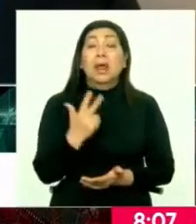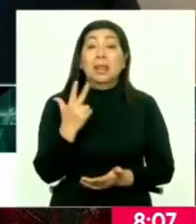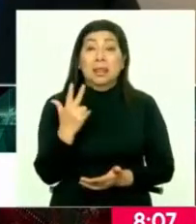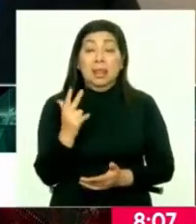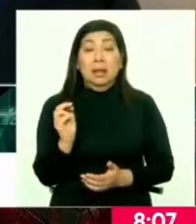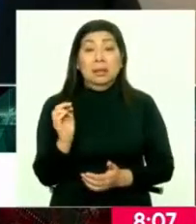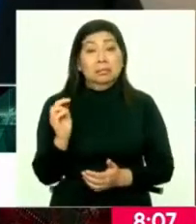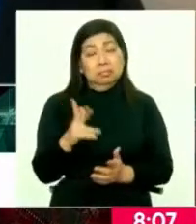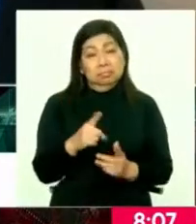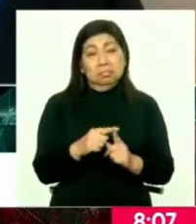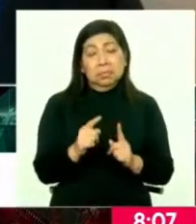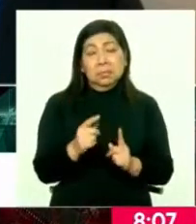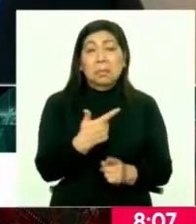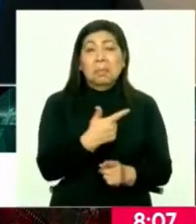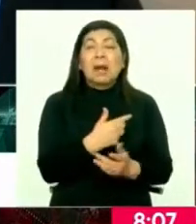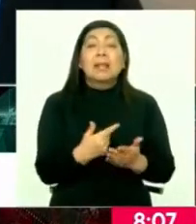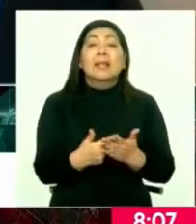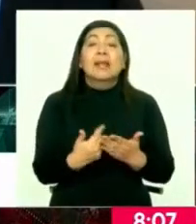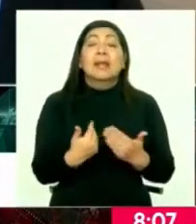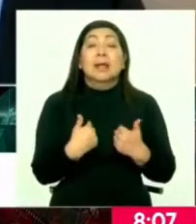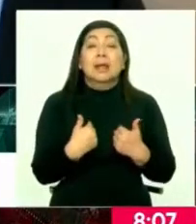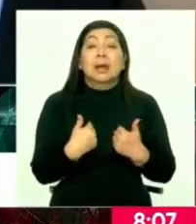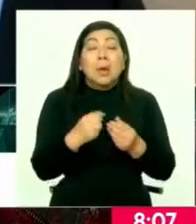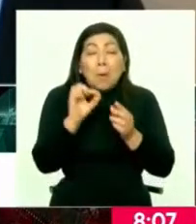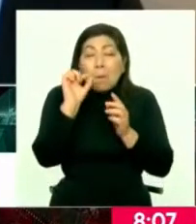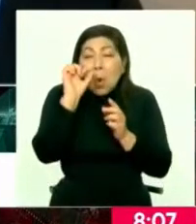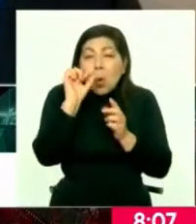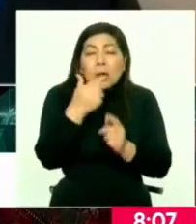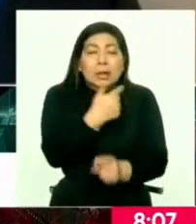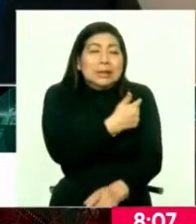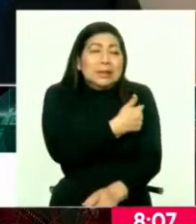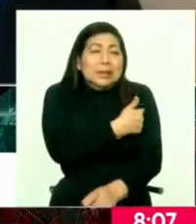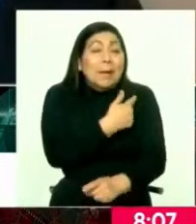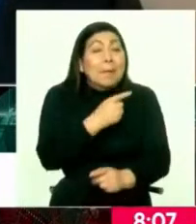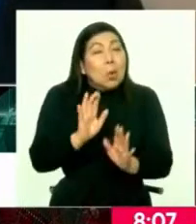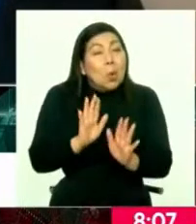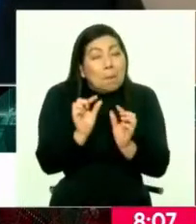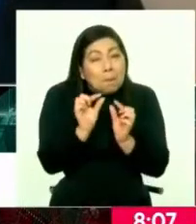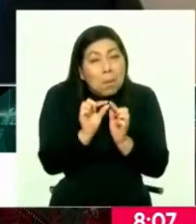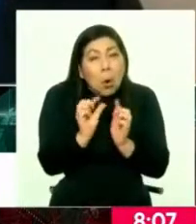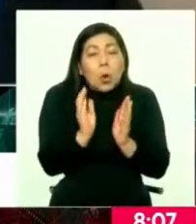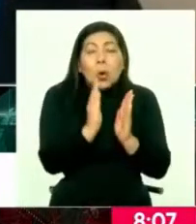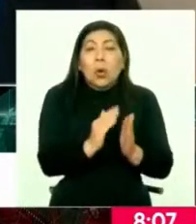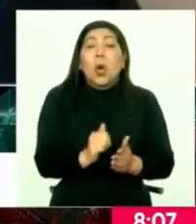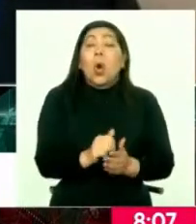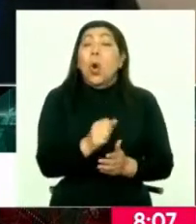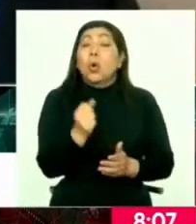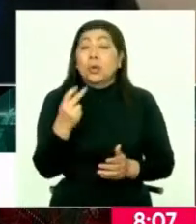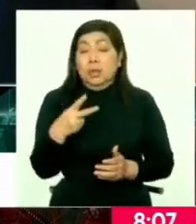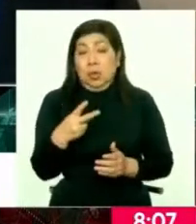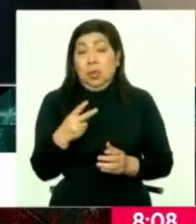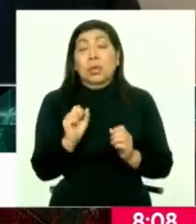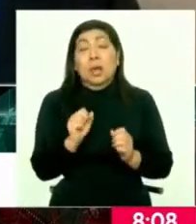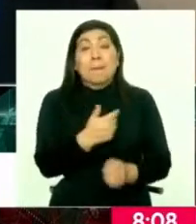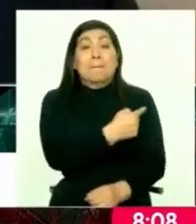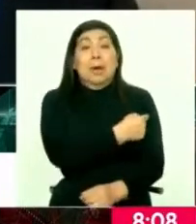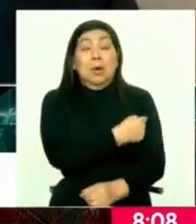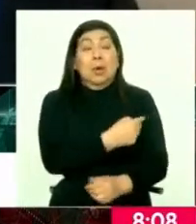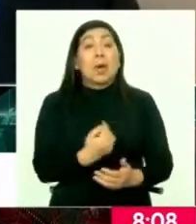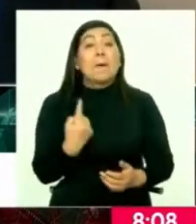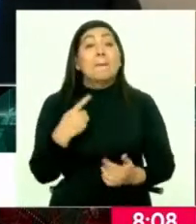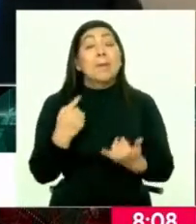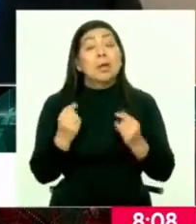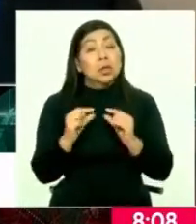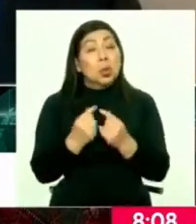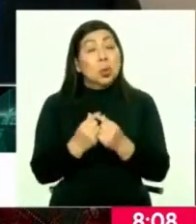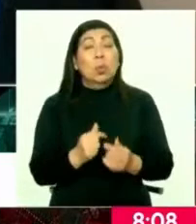dosis, cada una de ellas que tiene la 10ª parte de la dosis de los adultos. Y también una segunda vacuna autorizada aquí en Estados Unidos para